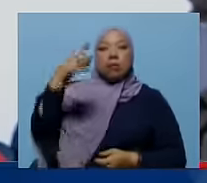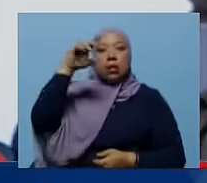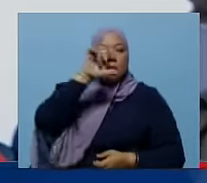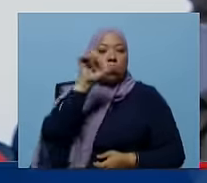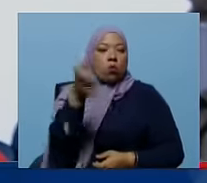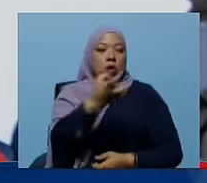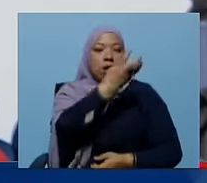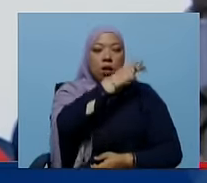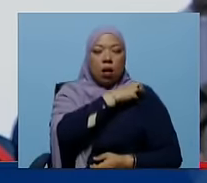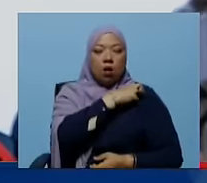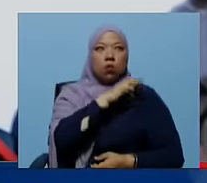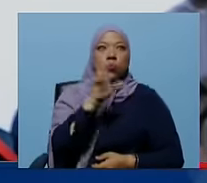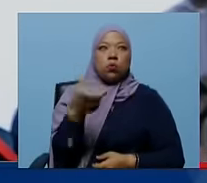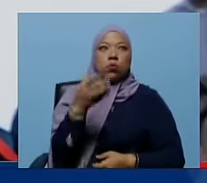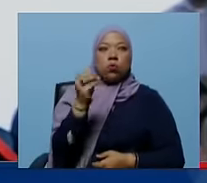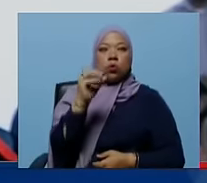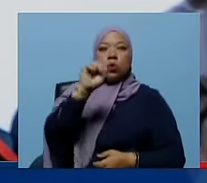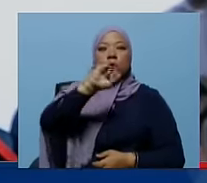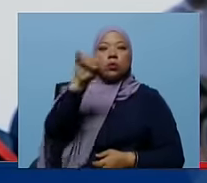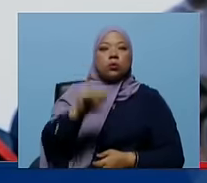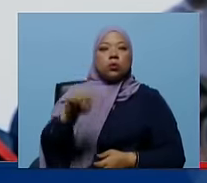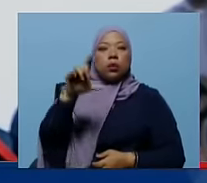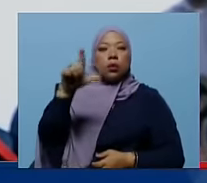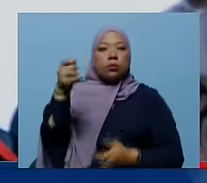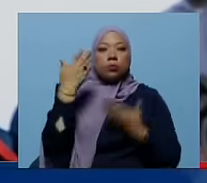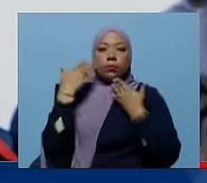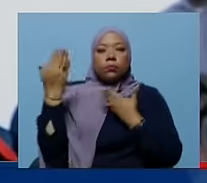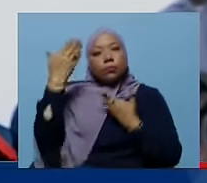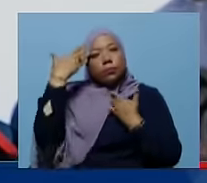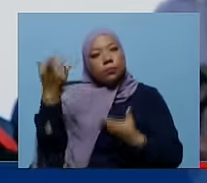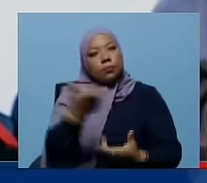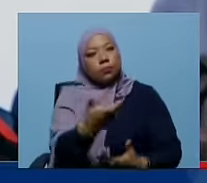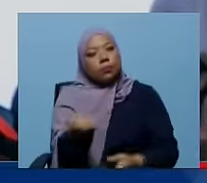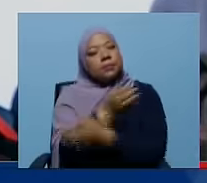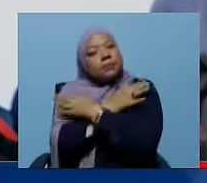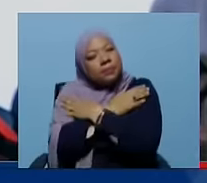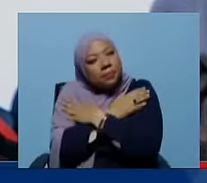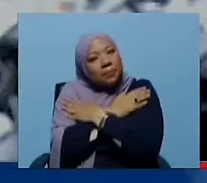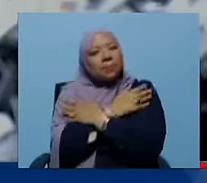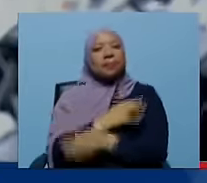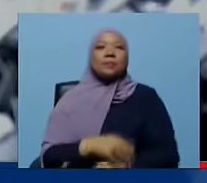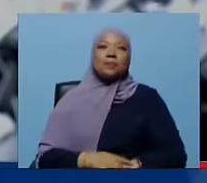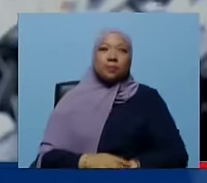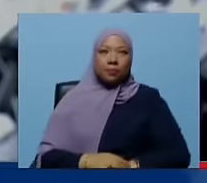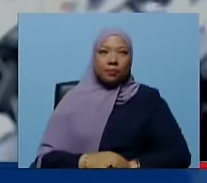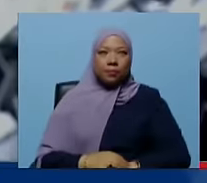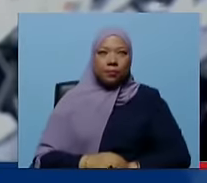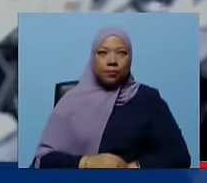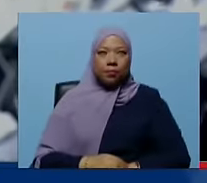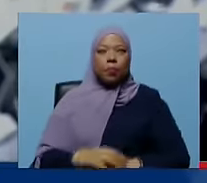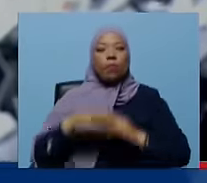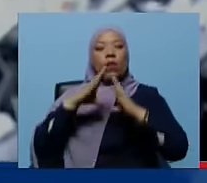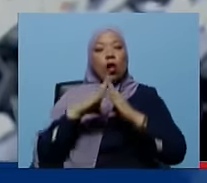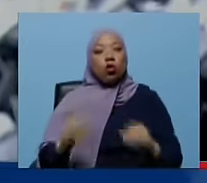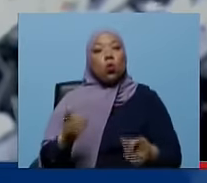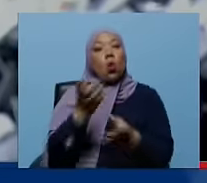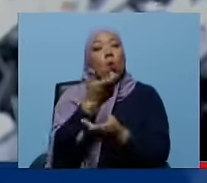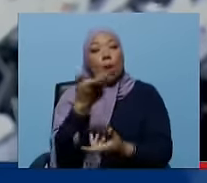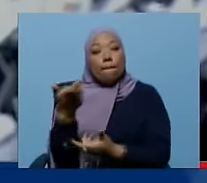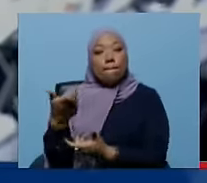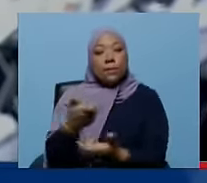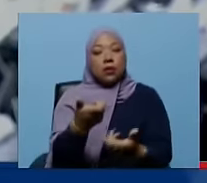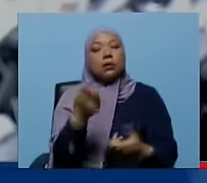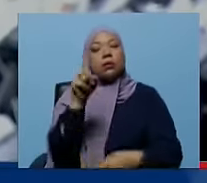González Rodríguez, mi saludo a los bomberos y un abrazo cariñoso a todos los bomberos